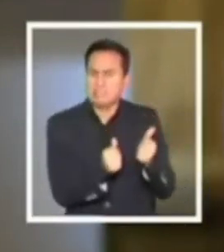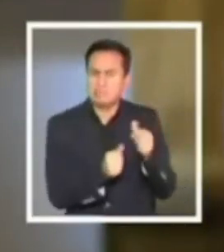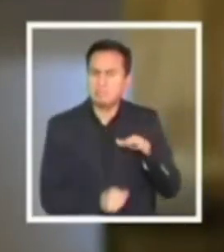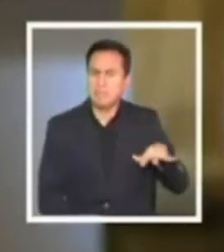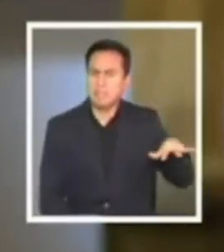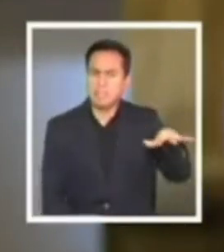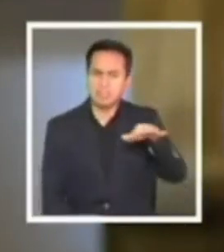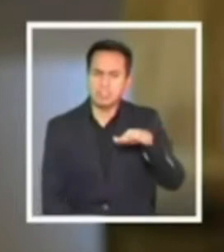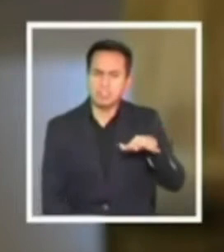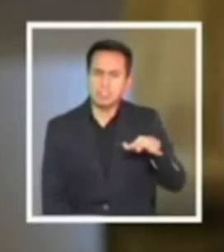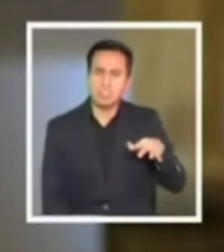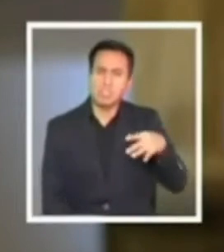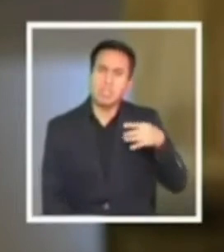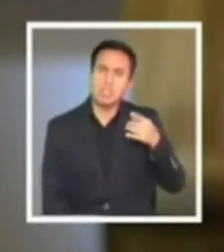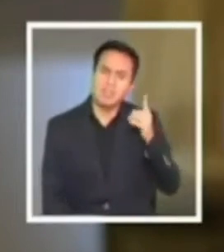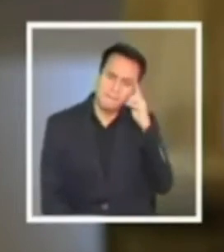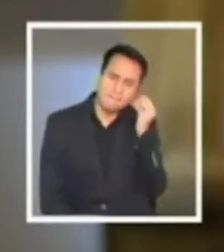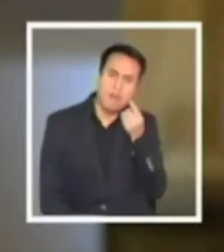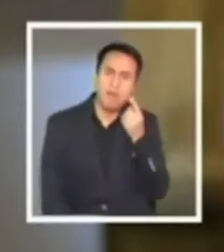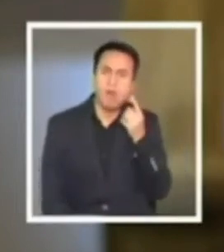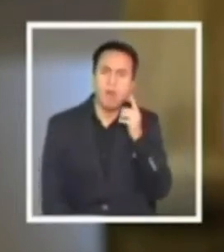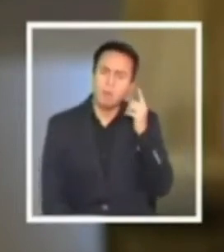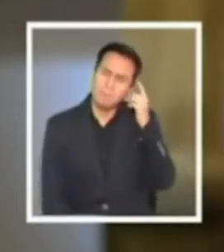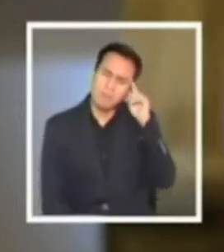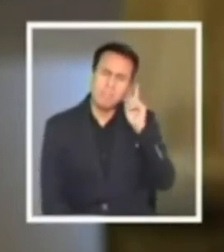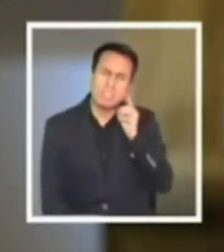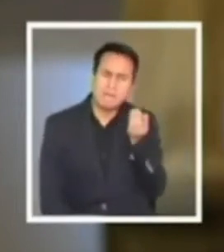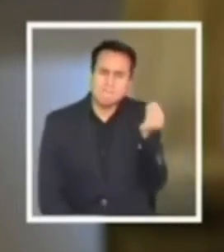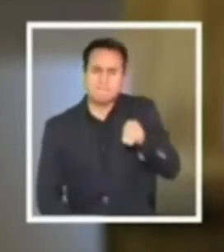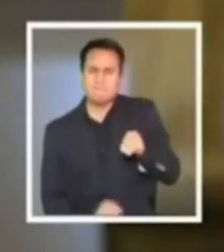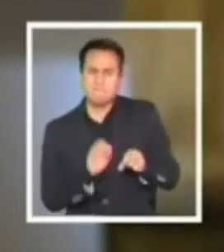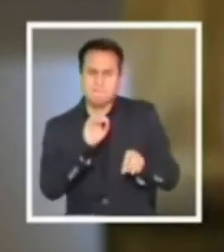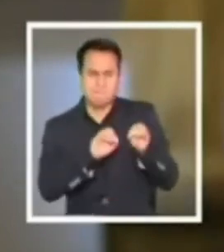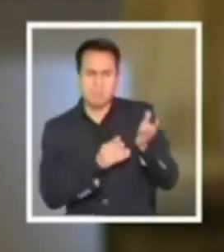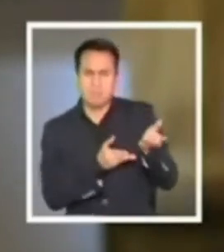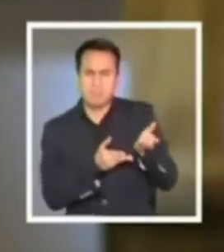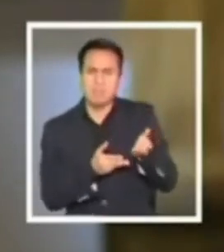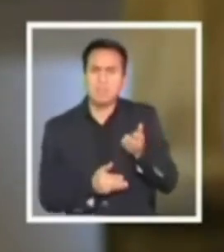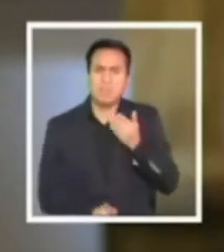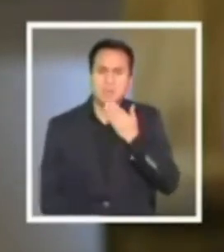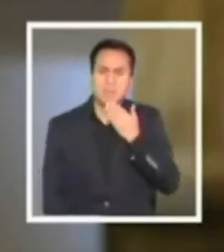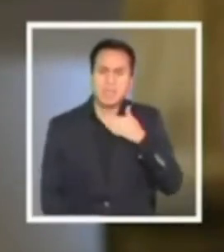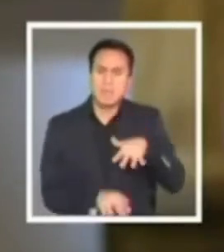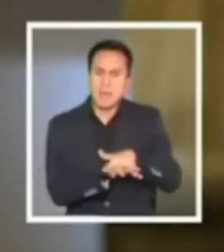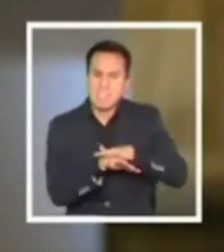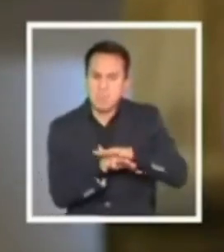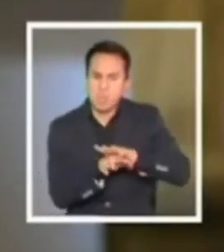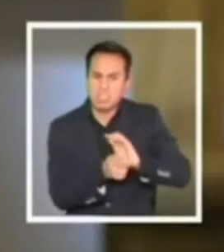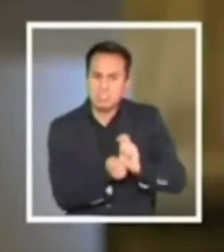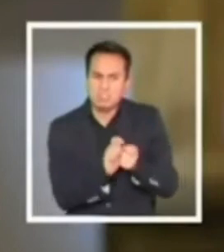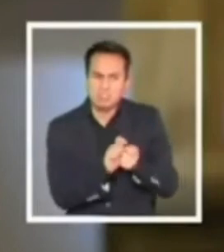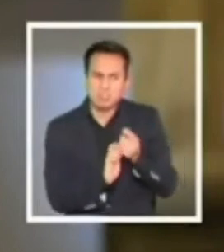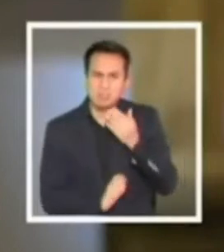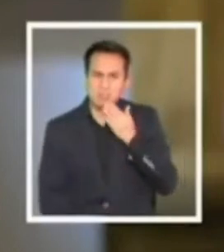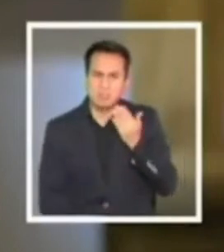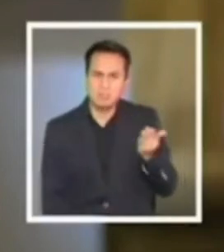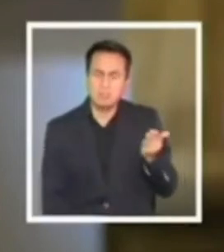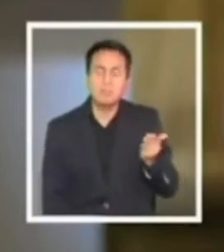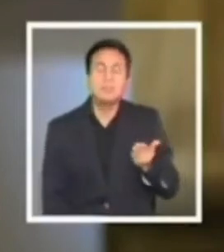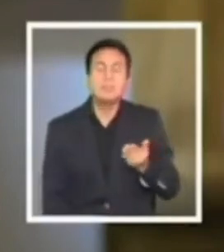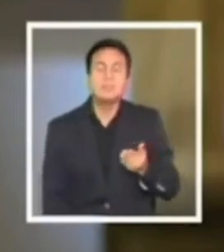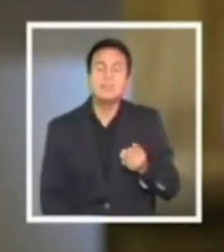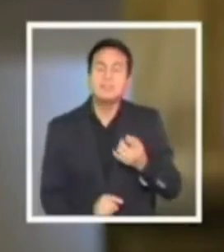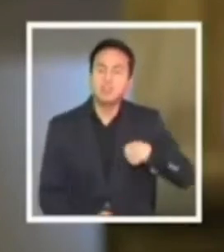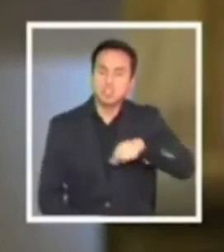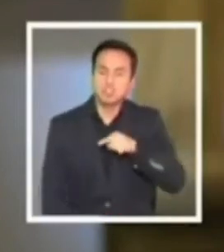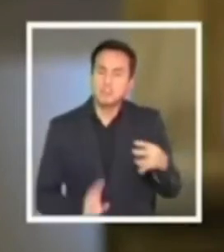expertos en la calumnia y, repito, en la manipulación. Hemos